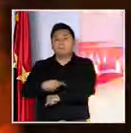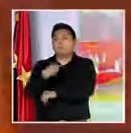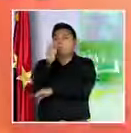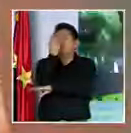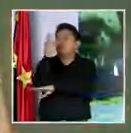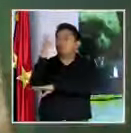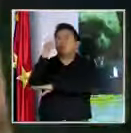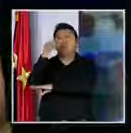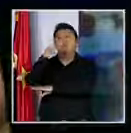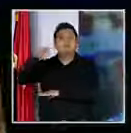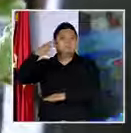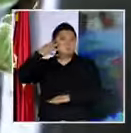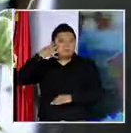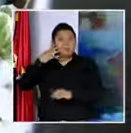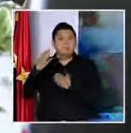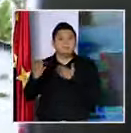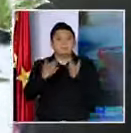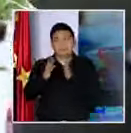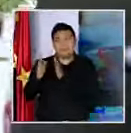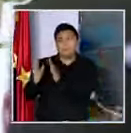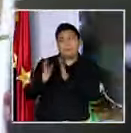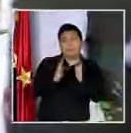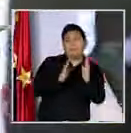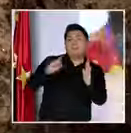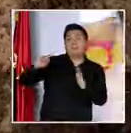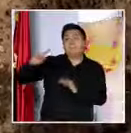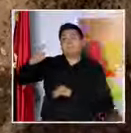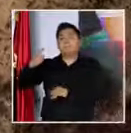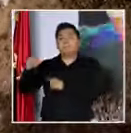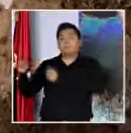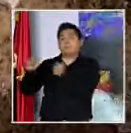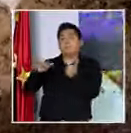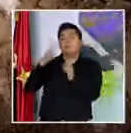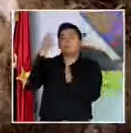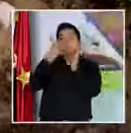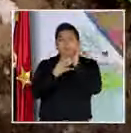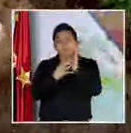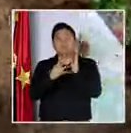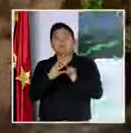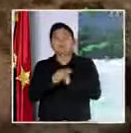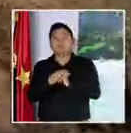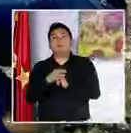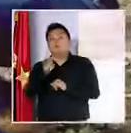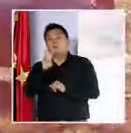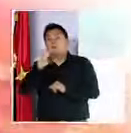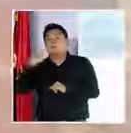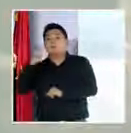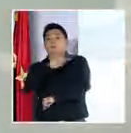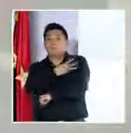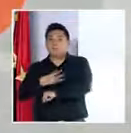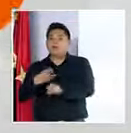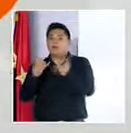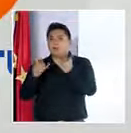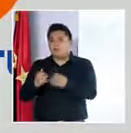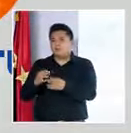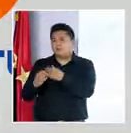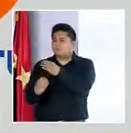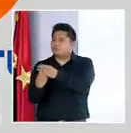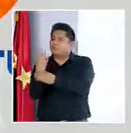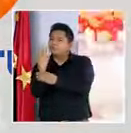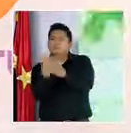de Norte de Santander. En su primera fase, se realizó una inversión de 4.800 millones de pesos para plantar